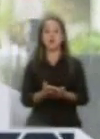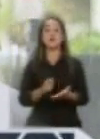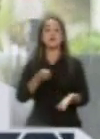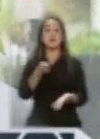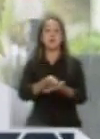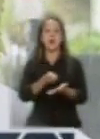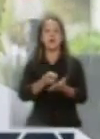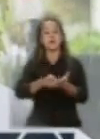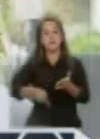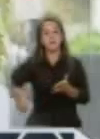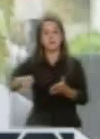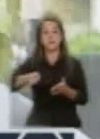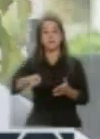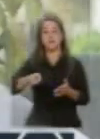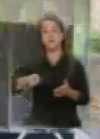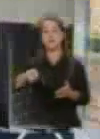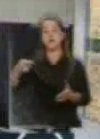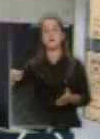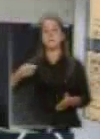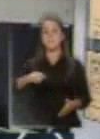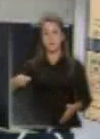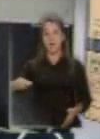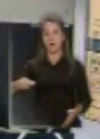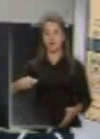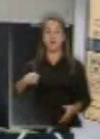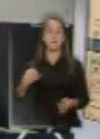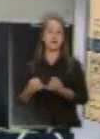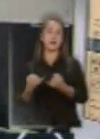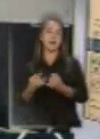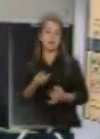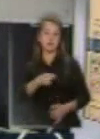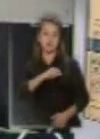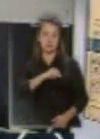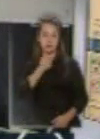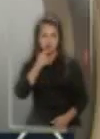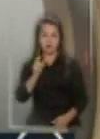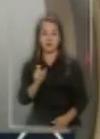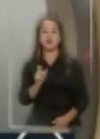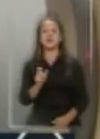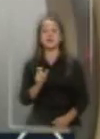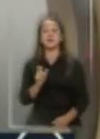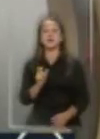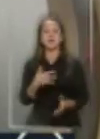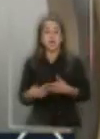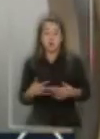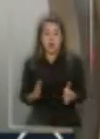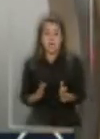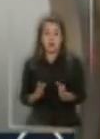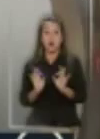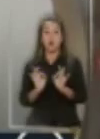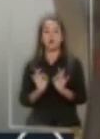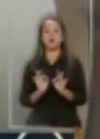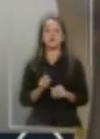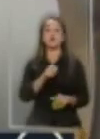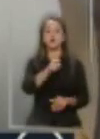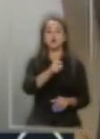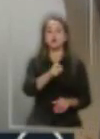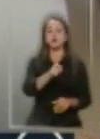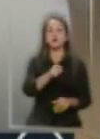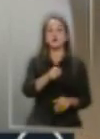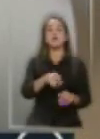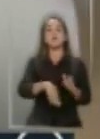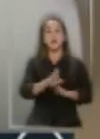que se llama fee for service o pago por prestación prestada en español, ¿no? Estimula por su propia naturaleza a que tú induzcas